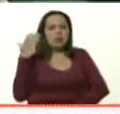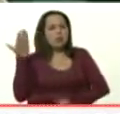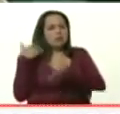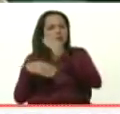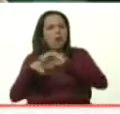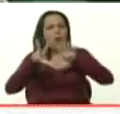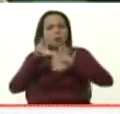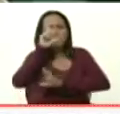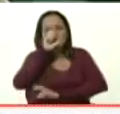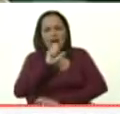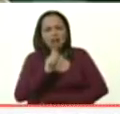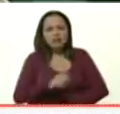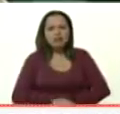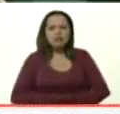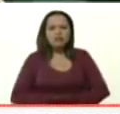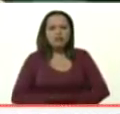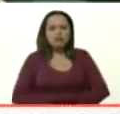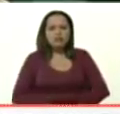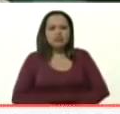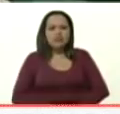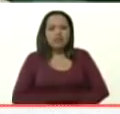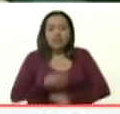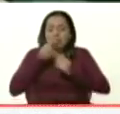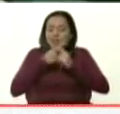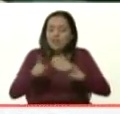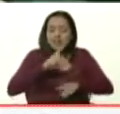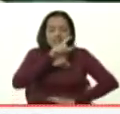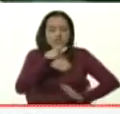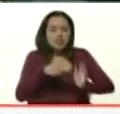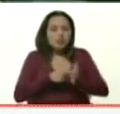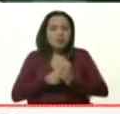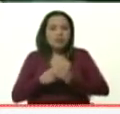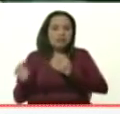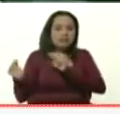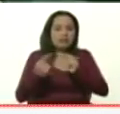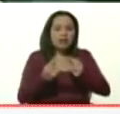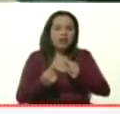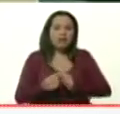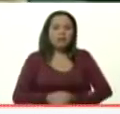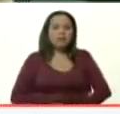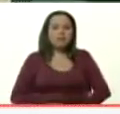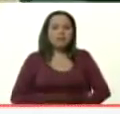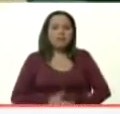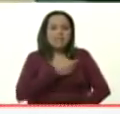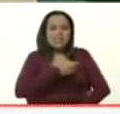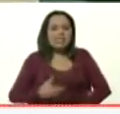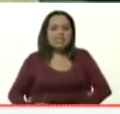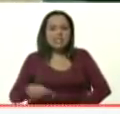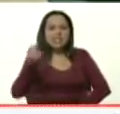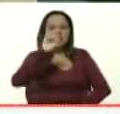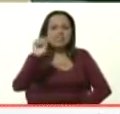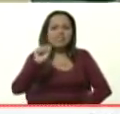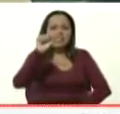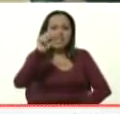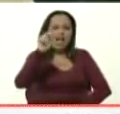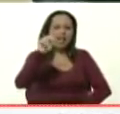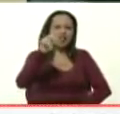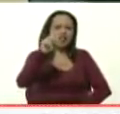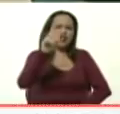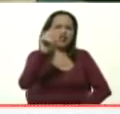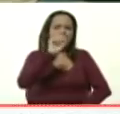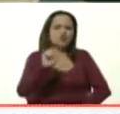8 años, diferencia del cielo a la tierra con Juan Manuel Santos. Pero normalmente en estos